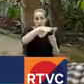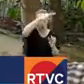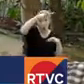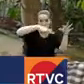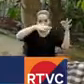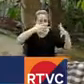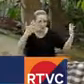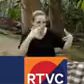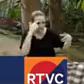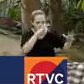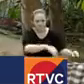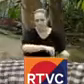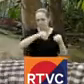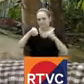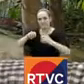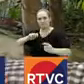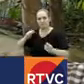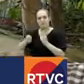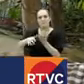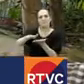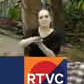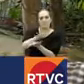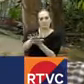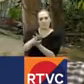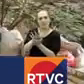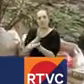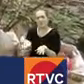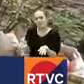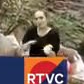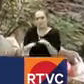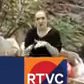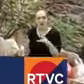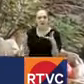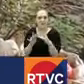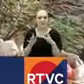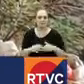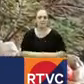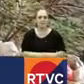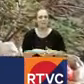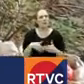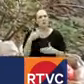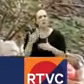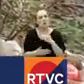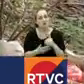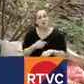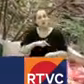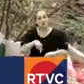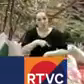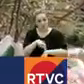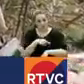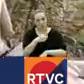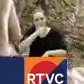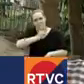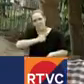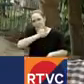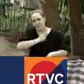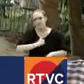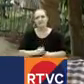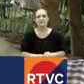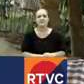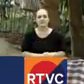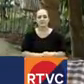la elaboración de papel y empaques biodegradables. El proceso es largo y de mucha paciencia.